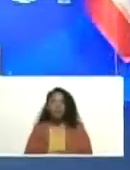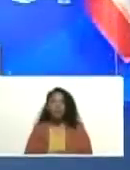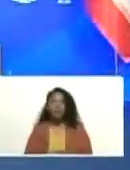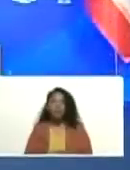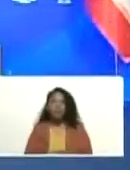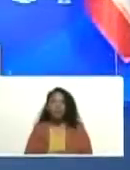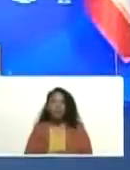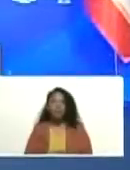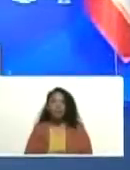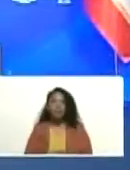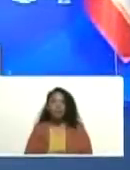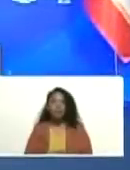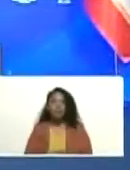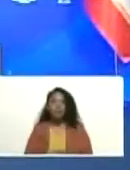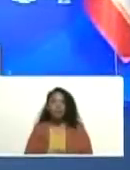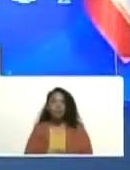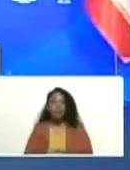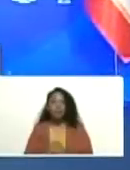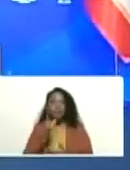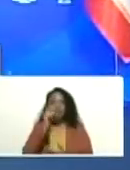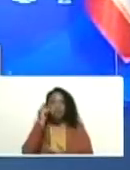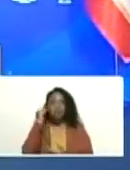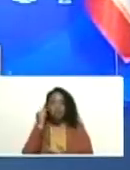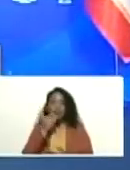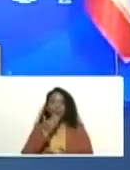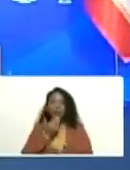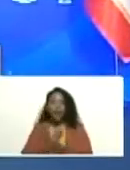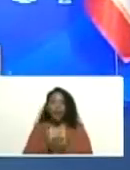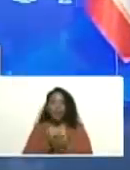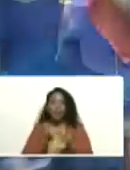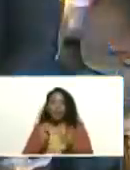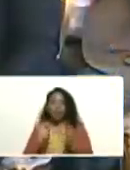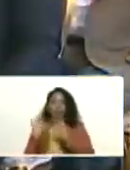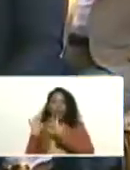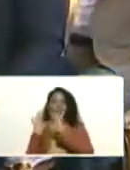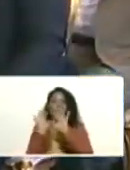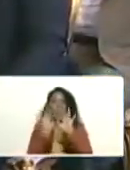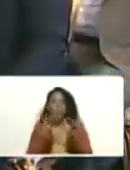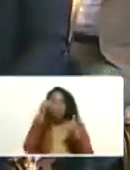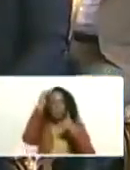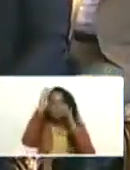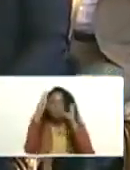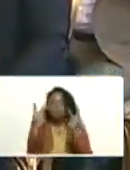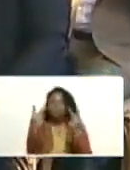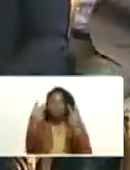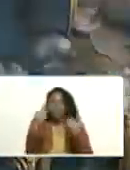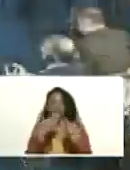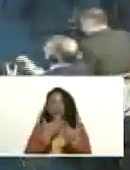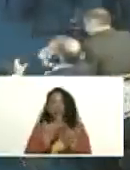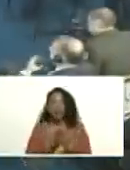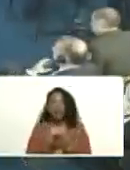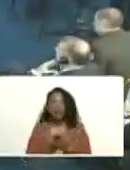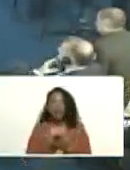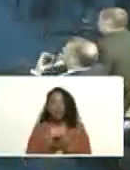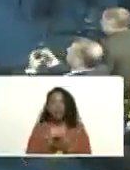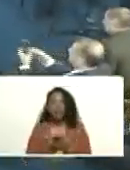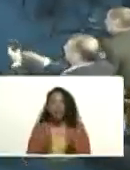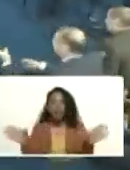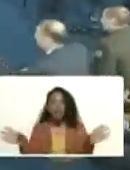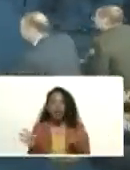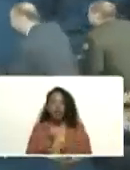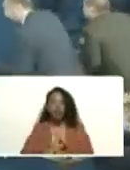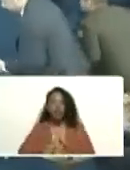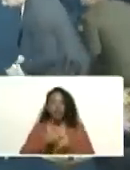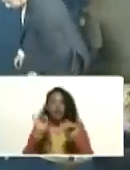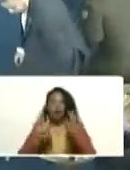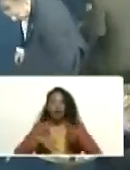Señoras y señores, por su amable asistencia y atención, muchas gracias. Ha concluido el acto.